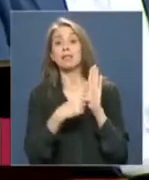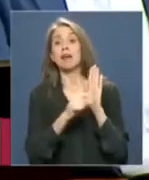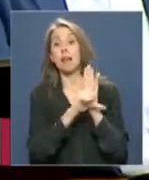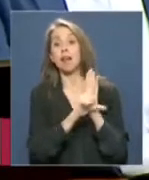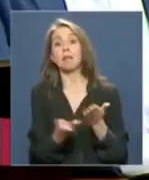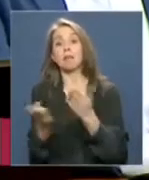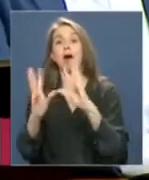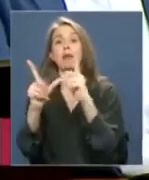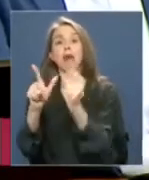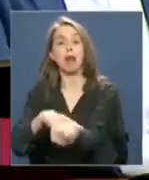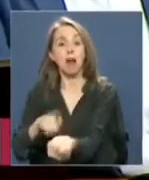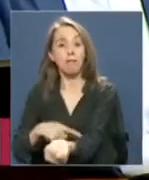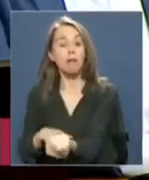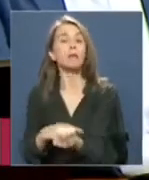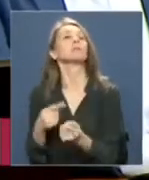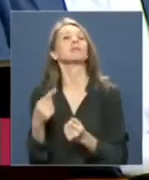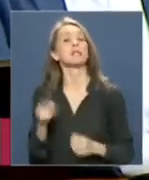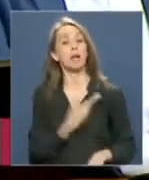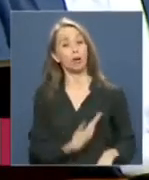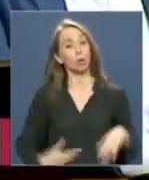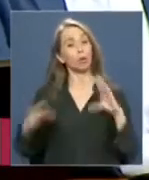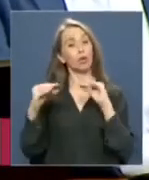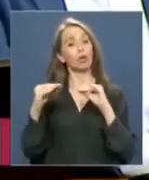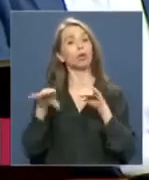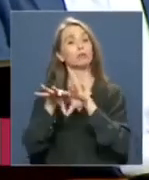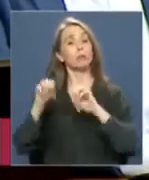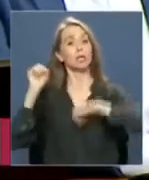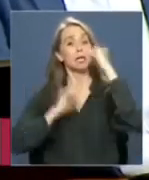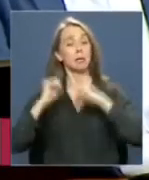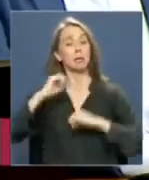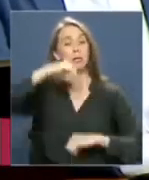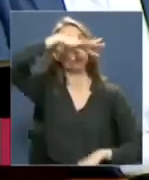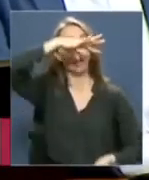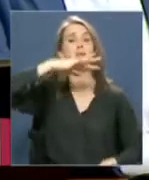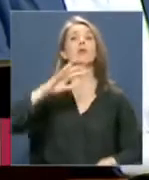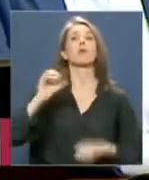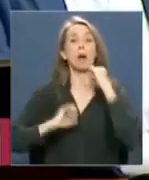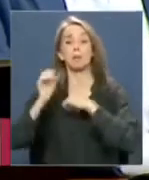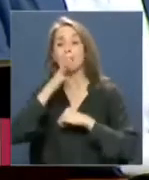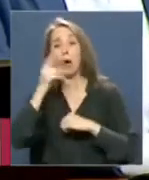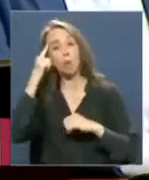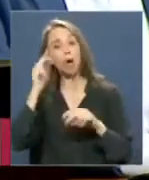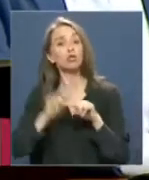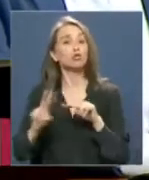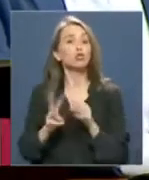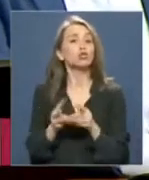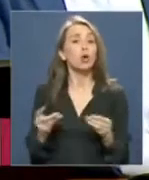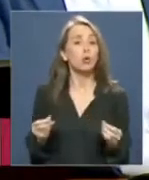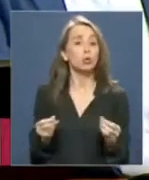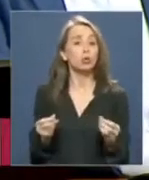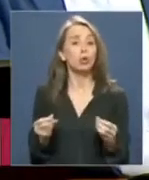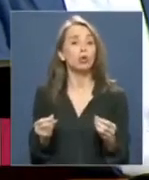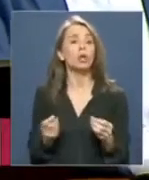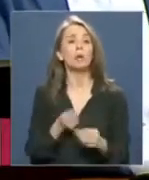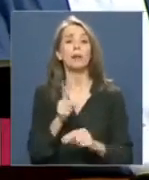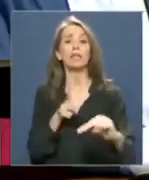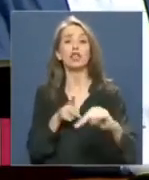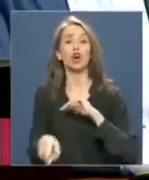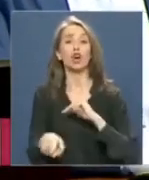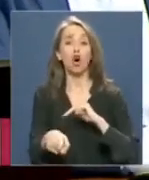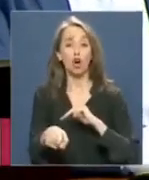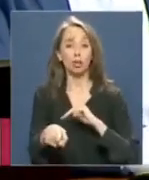ha conversado y acordado con las empresas eléctricas y las sanitarias una solución que tiene que ver con evitar el corte y garantizar